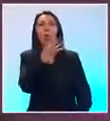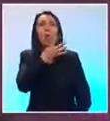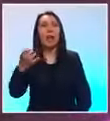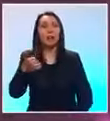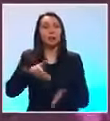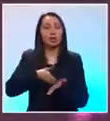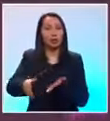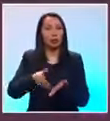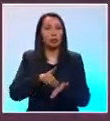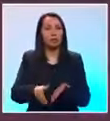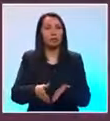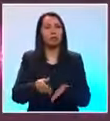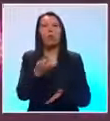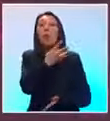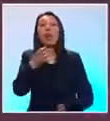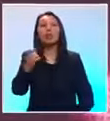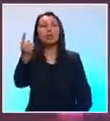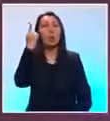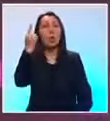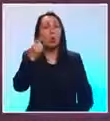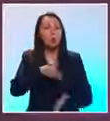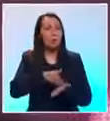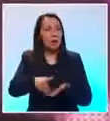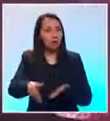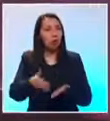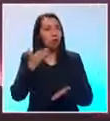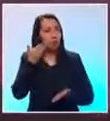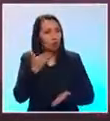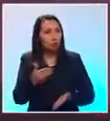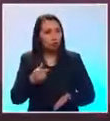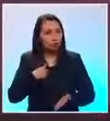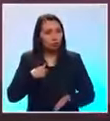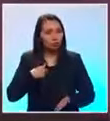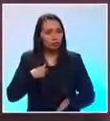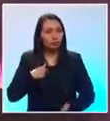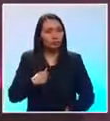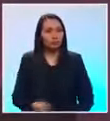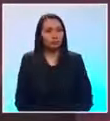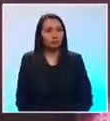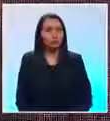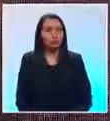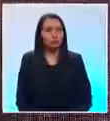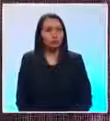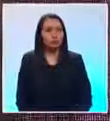400 millones. 401. ¿Sí? Sí.